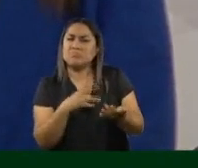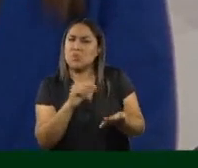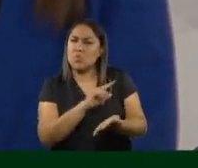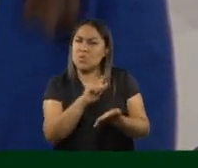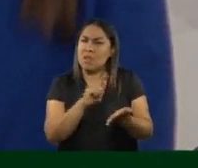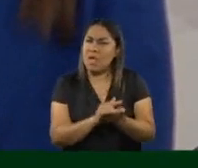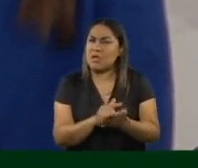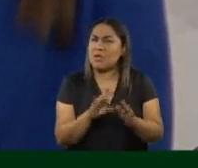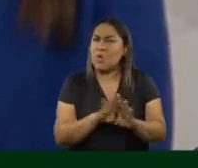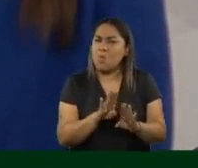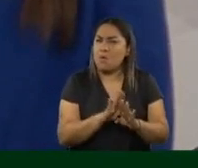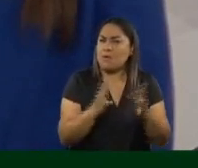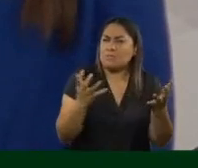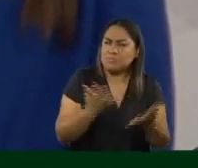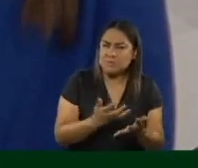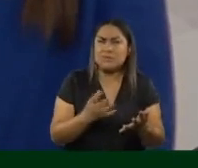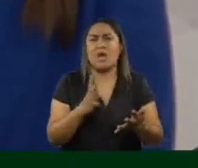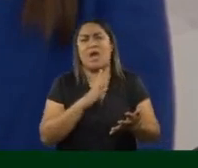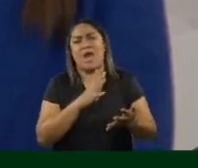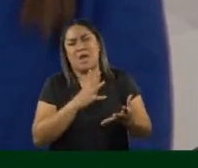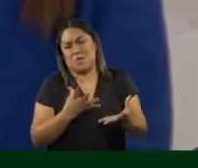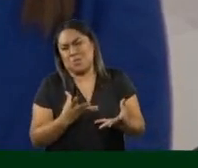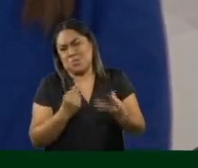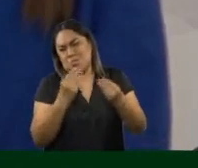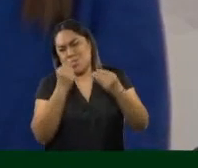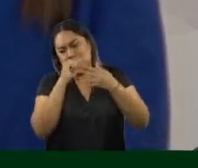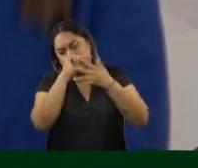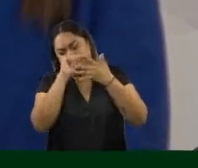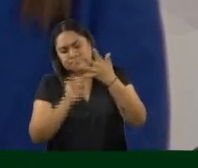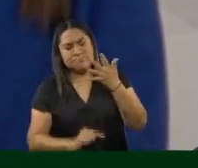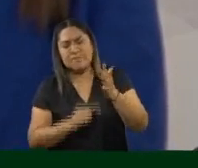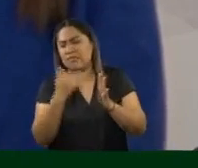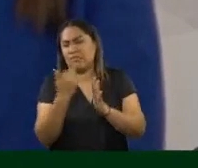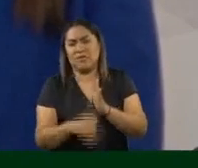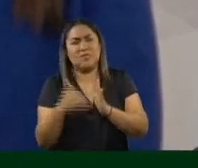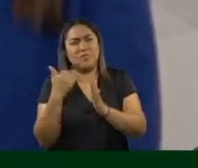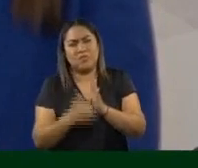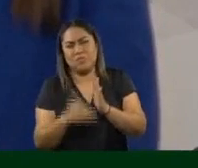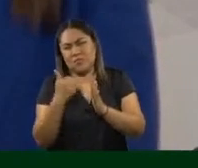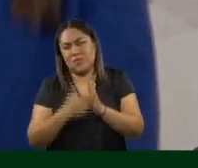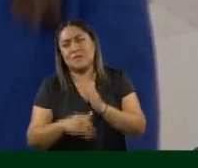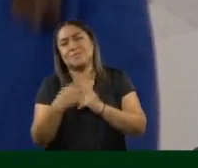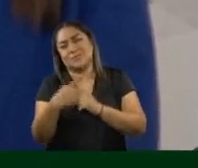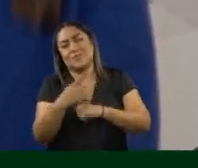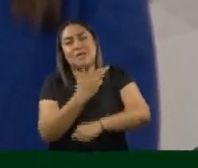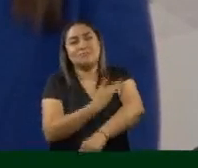espuria y plagada de deficiencias en el proceso legislativo